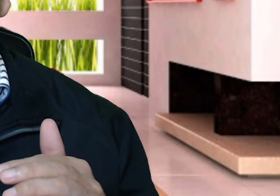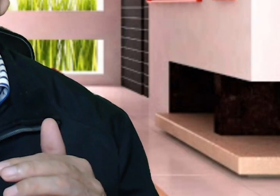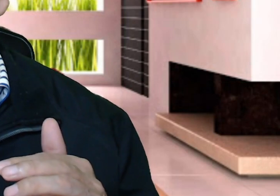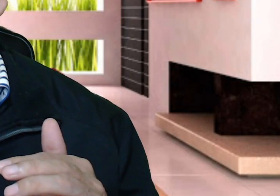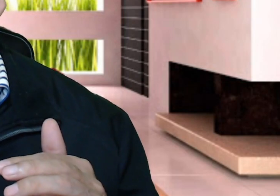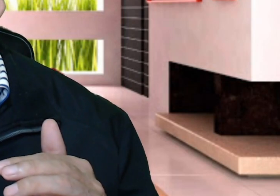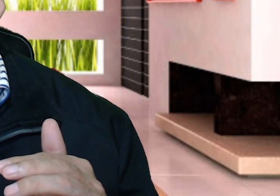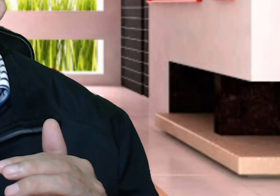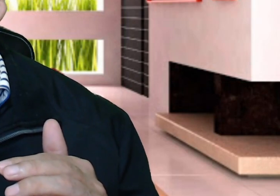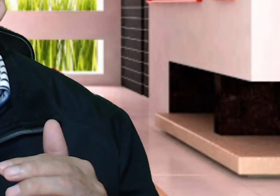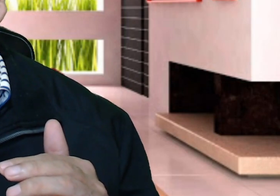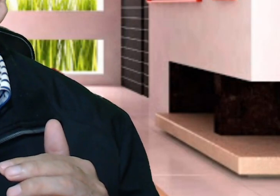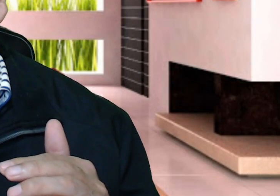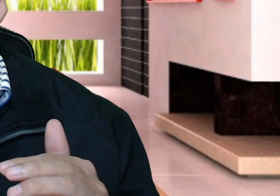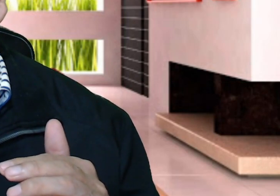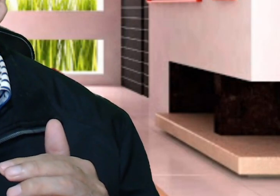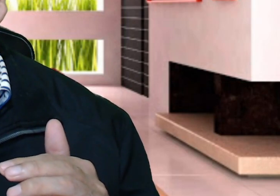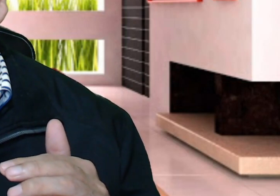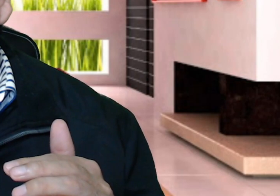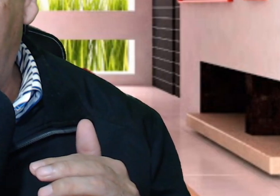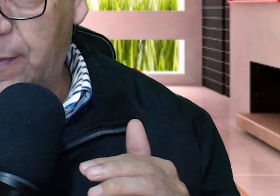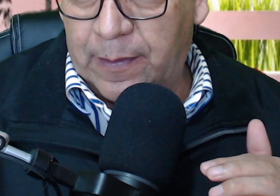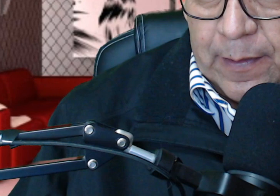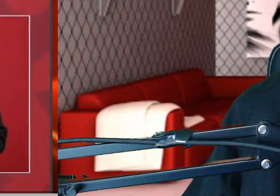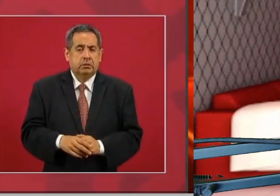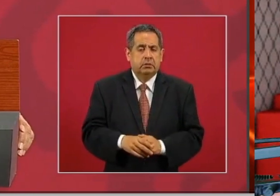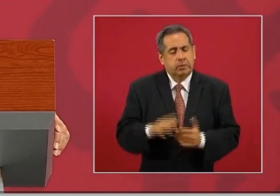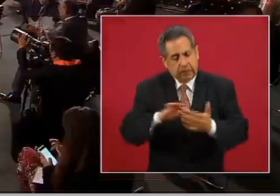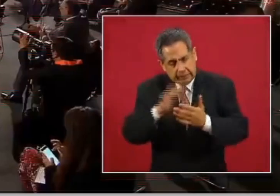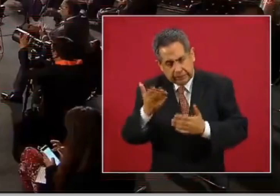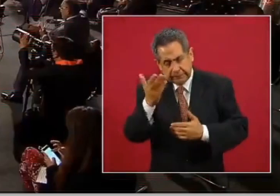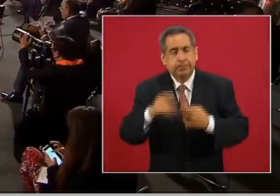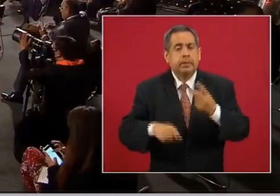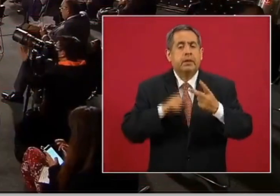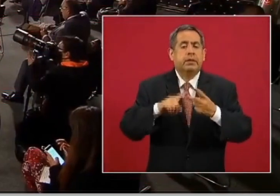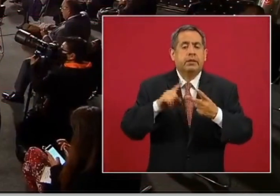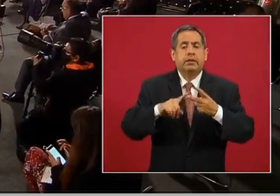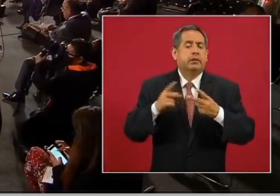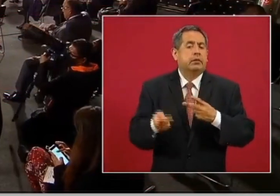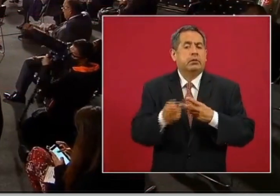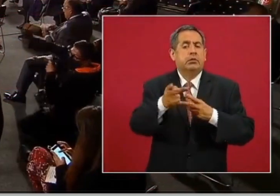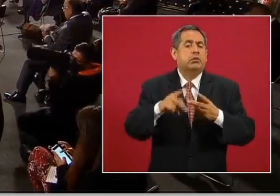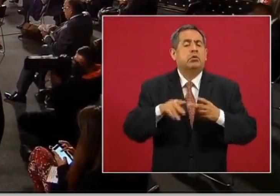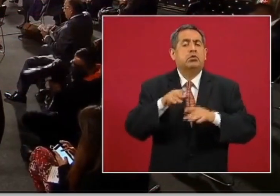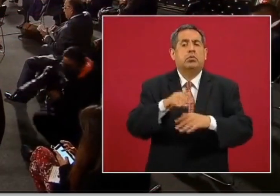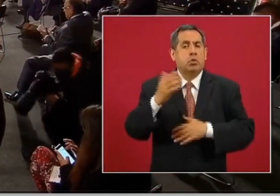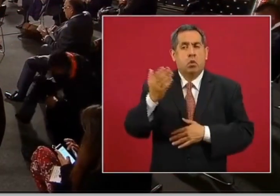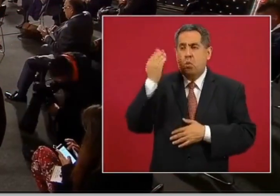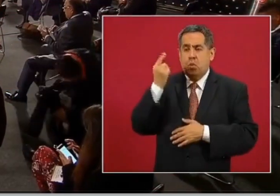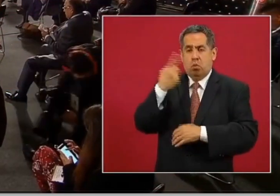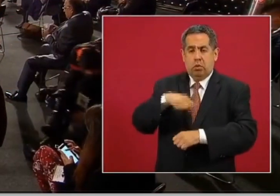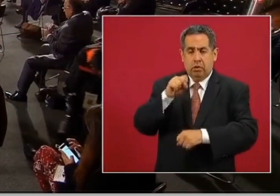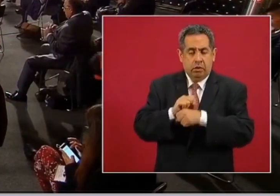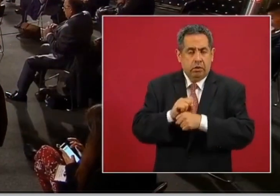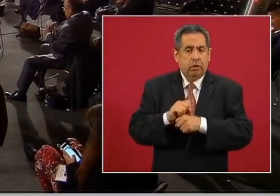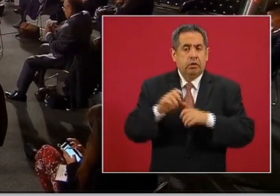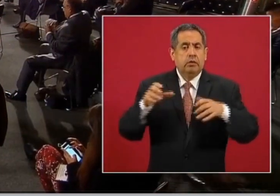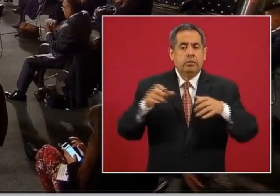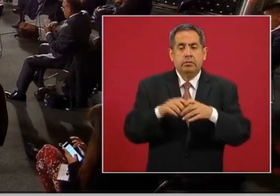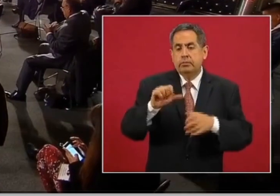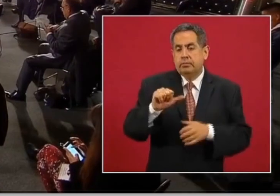petición. Hoy, el presidente López Obrador habla sobre este tema, sobre esta corrupción, sobre este